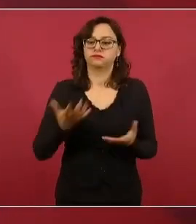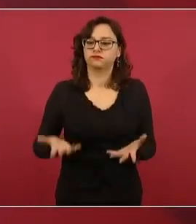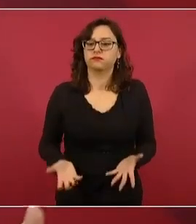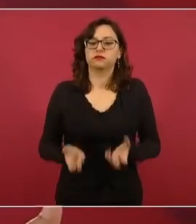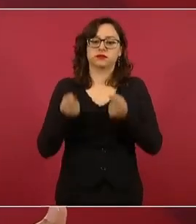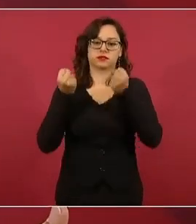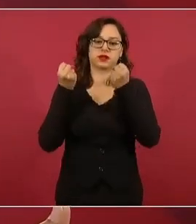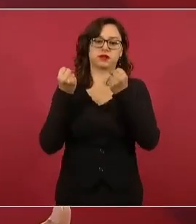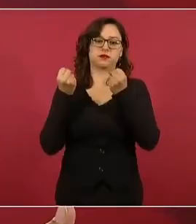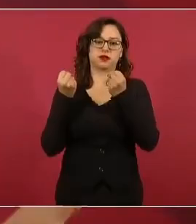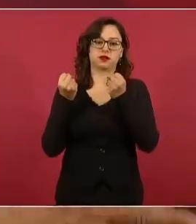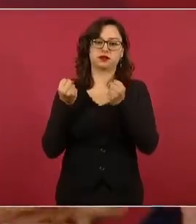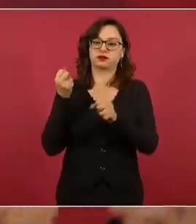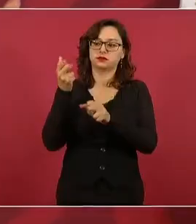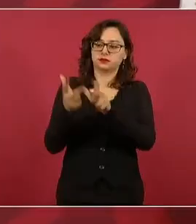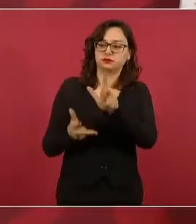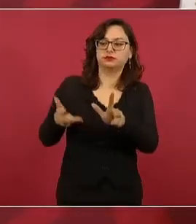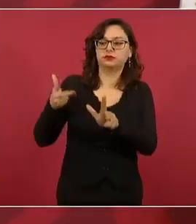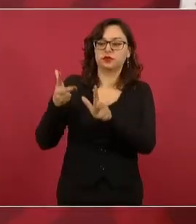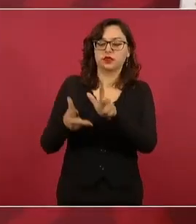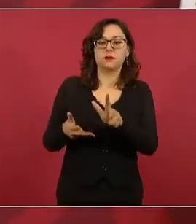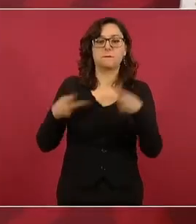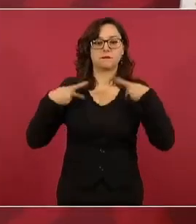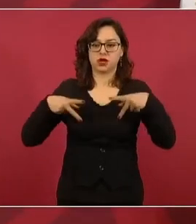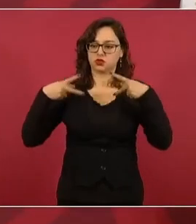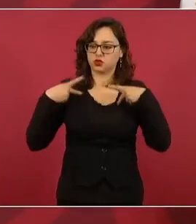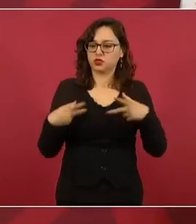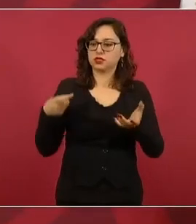el ferrocarril de pasajeros.